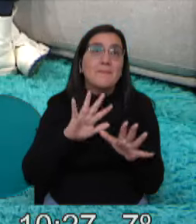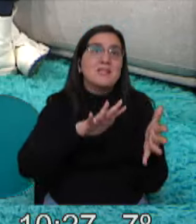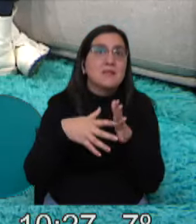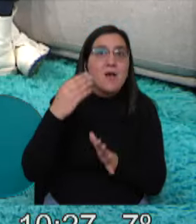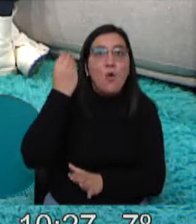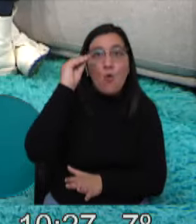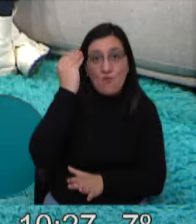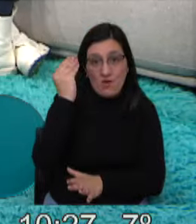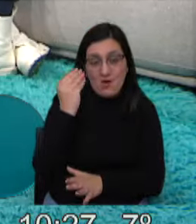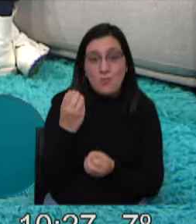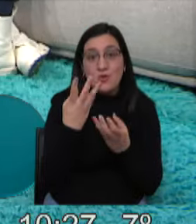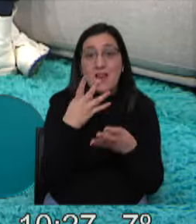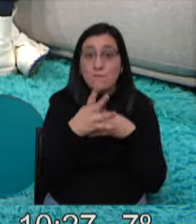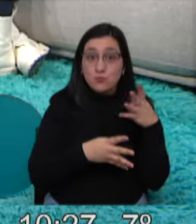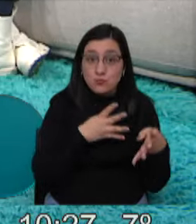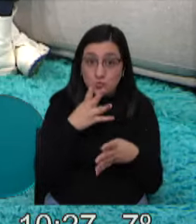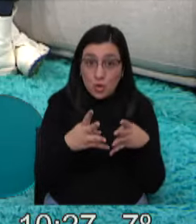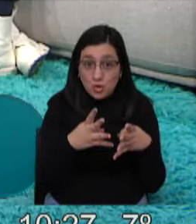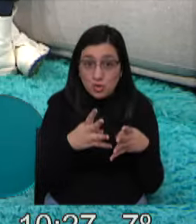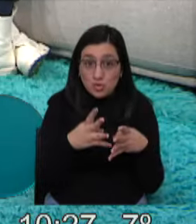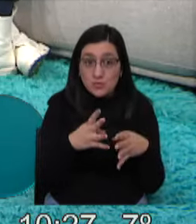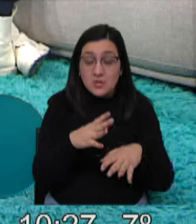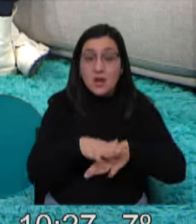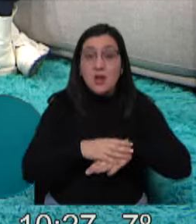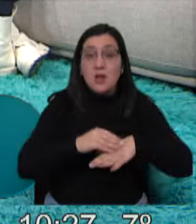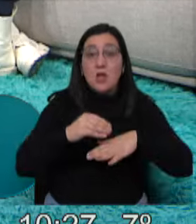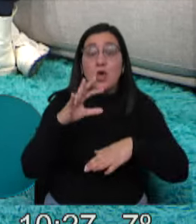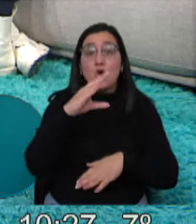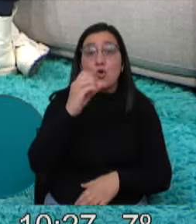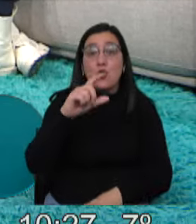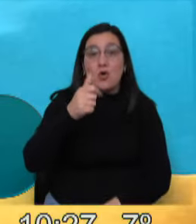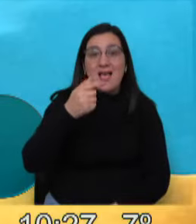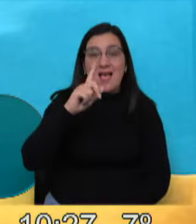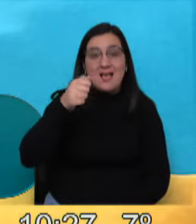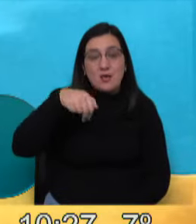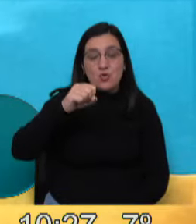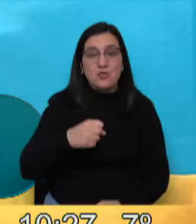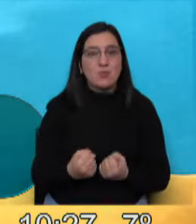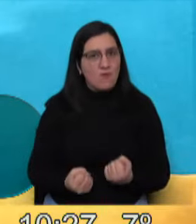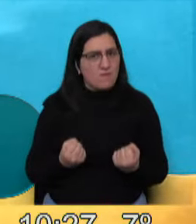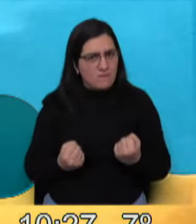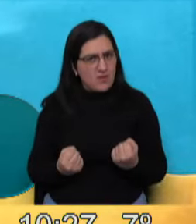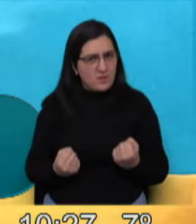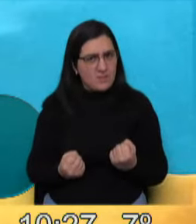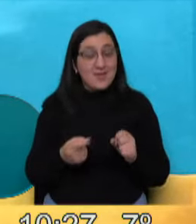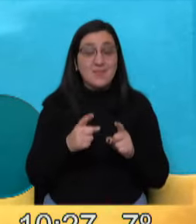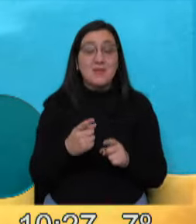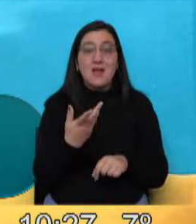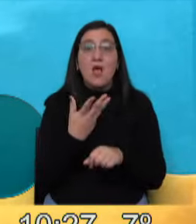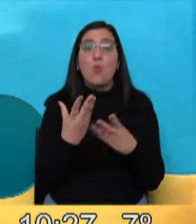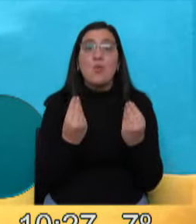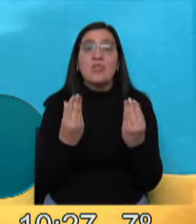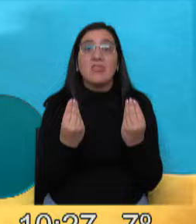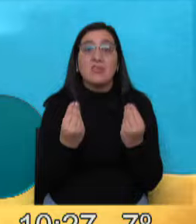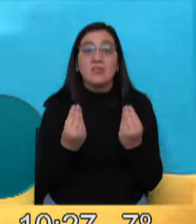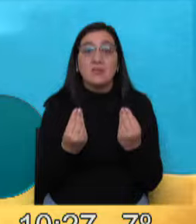función tiene? Digamos estructural, ¿tá? Como que te da la estructura, ¿tá? La firmeza y la hidratación, ¿tá? Tiene